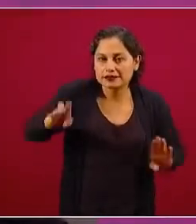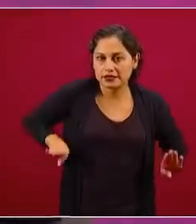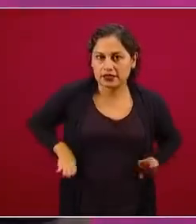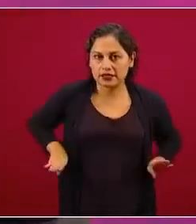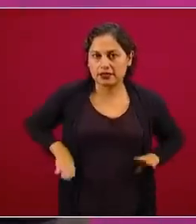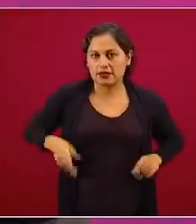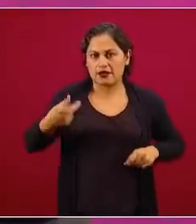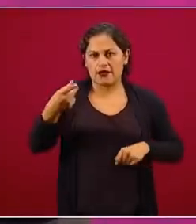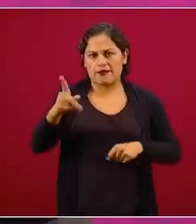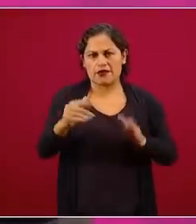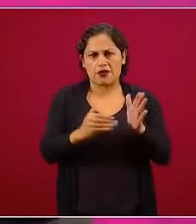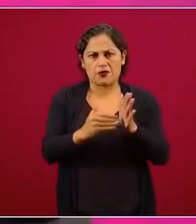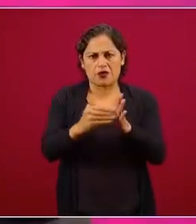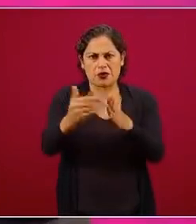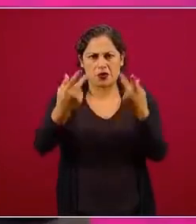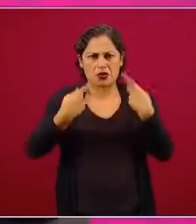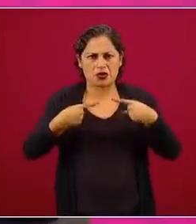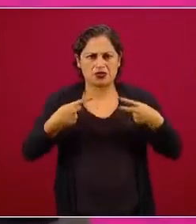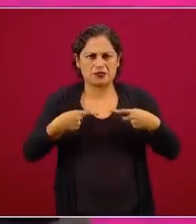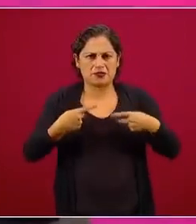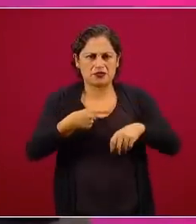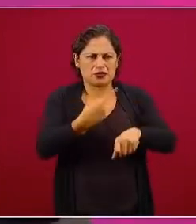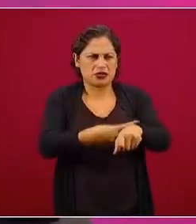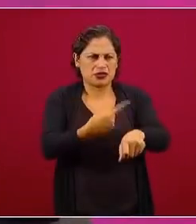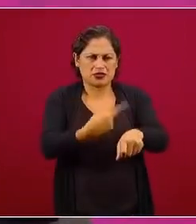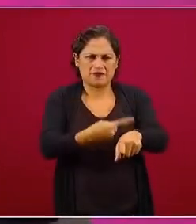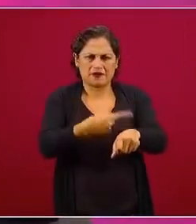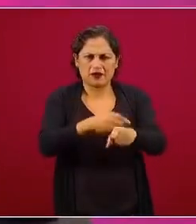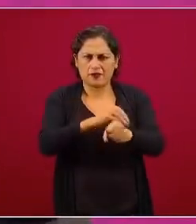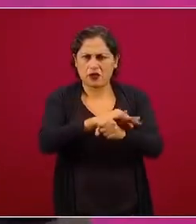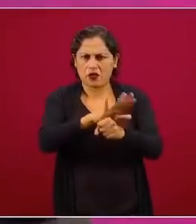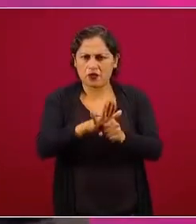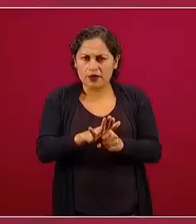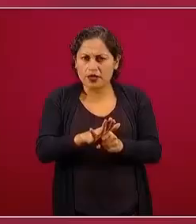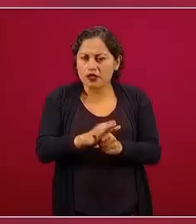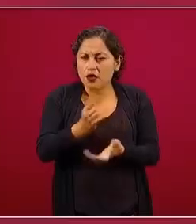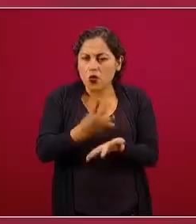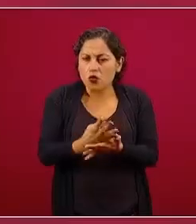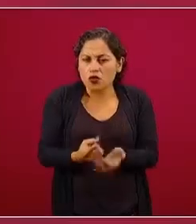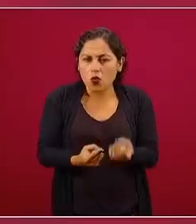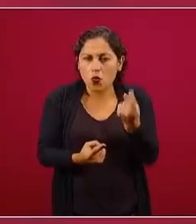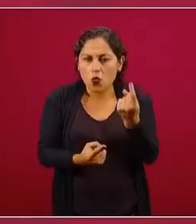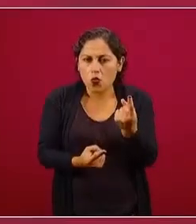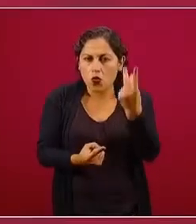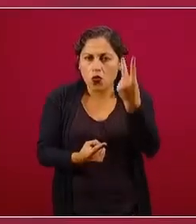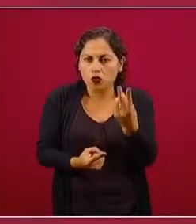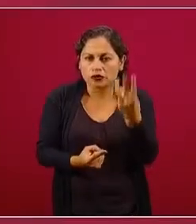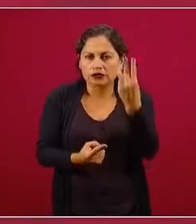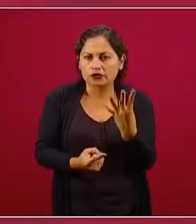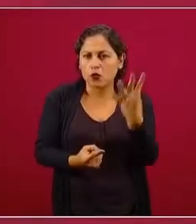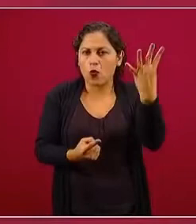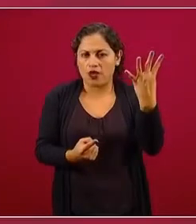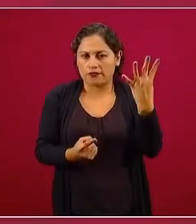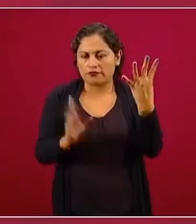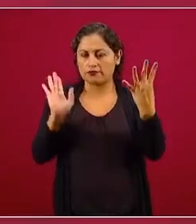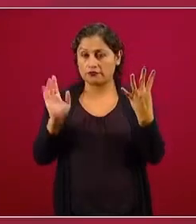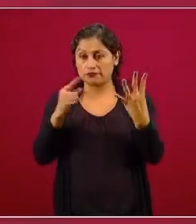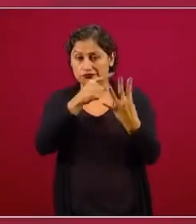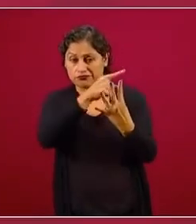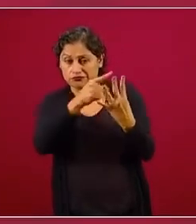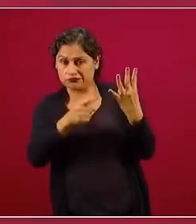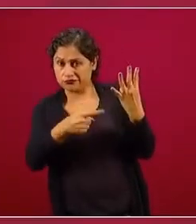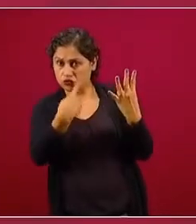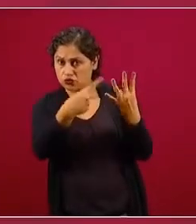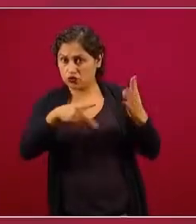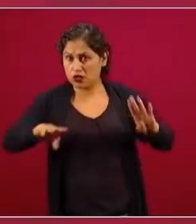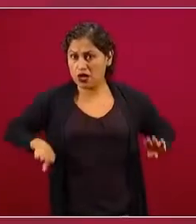de personas que hasta el momento en el mundo han enfermado de COVID-19, pueden deberse a situaciones muy particulares de